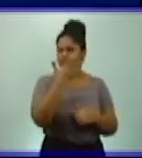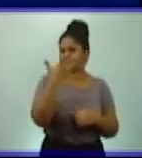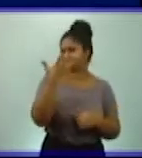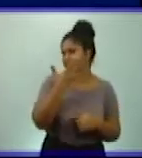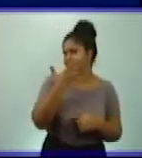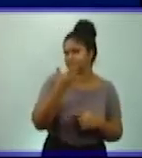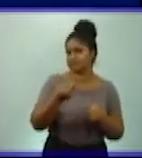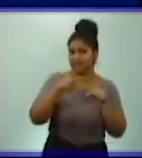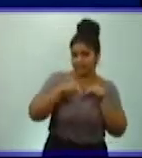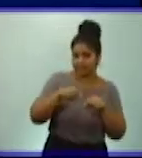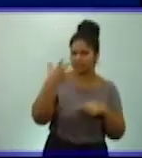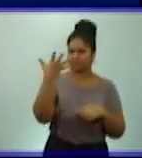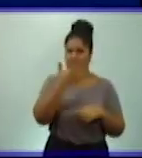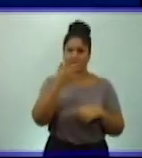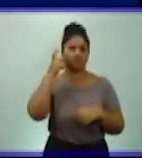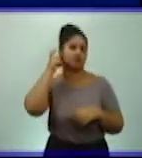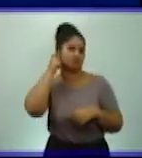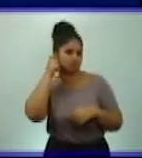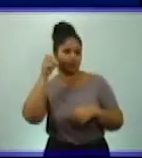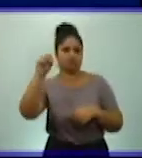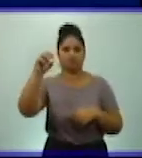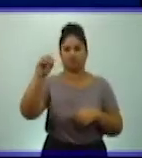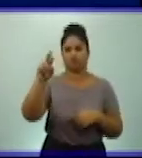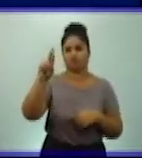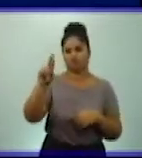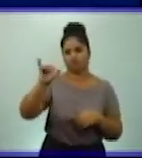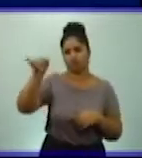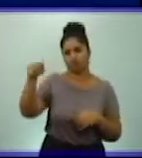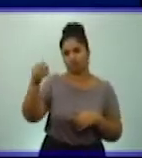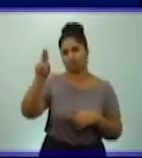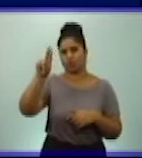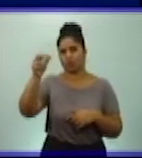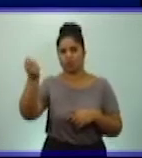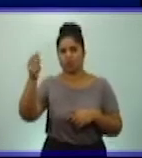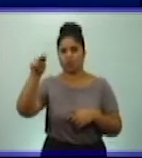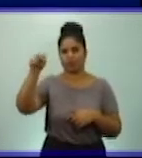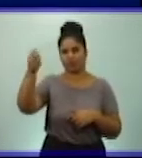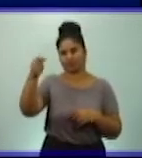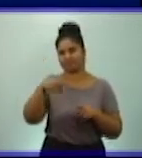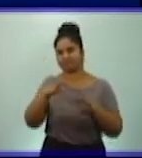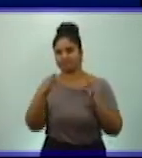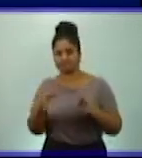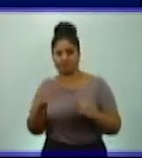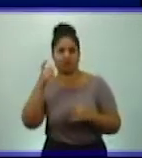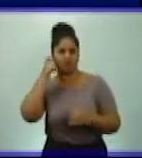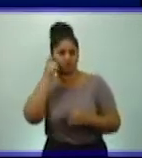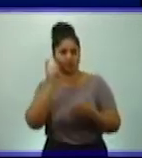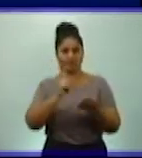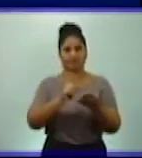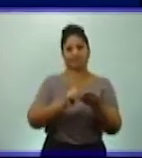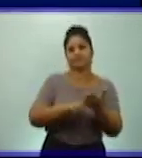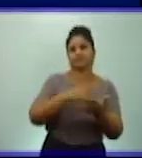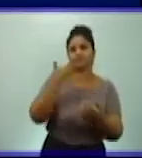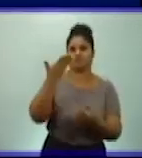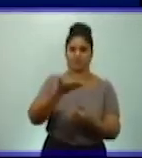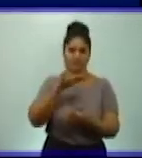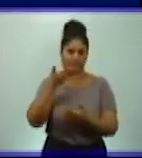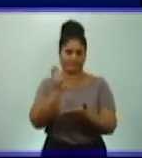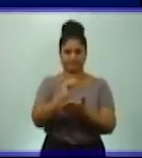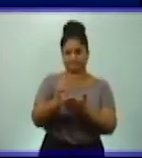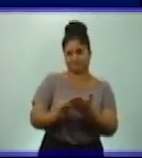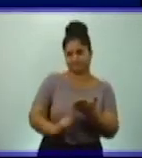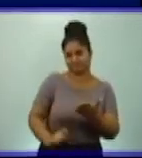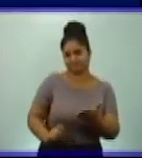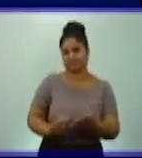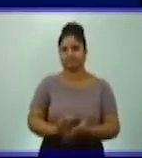Cruz? Correcto, Sor Juana Inés de la Cruz es la poetisa. ¿Y cómo sabemos que la poetisa es la que